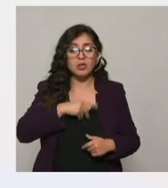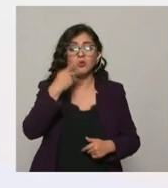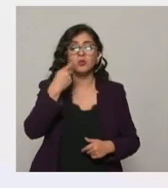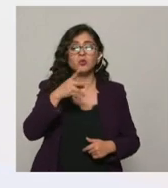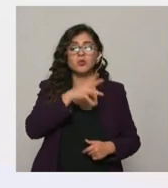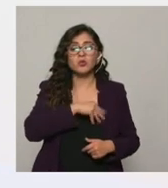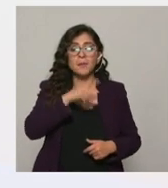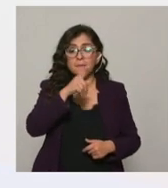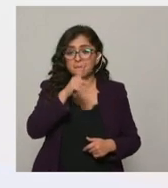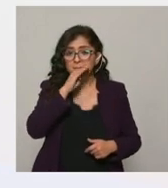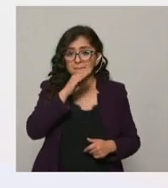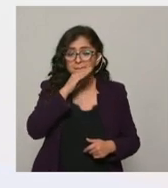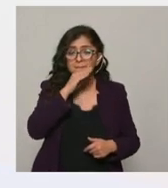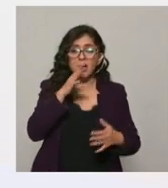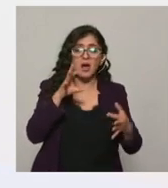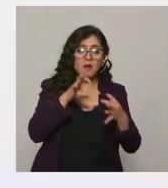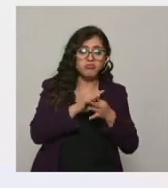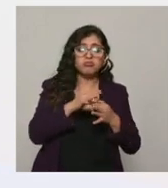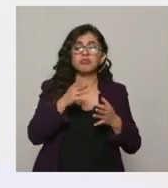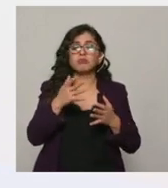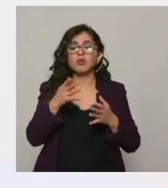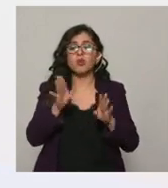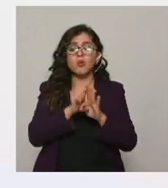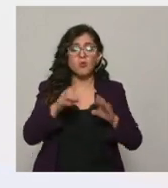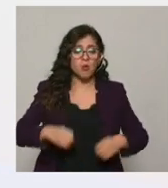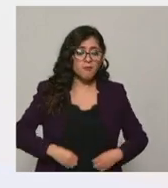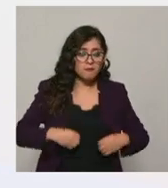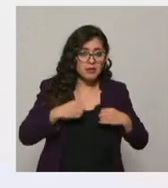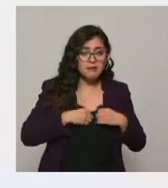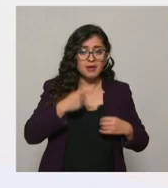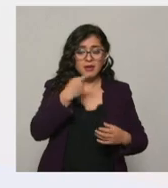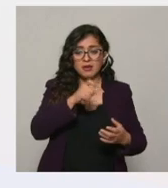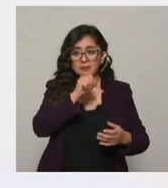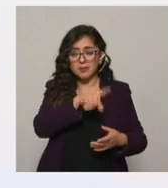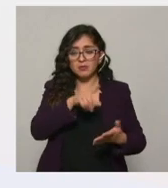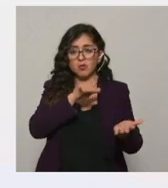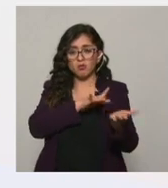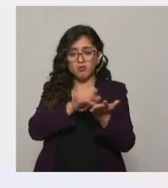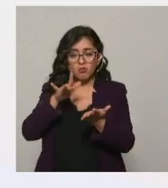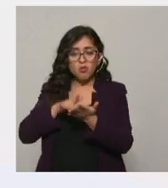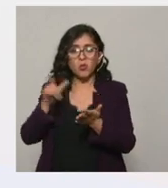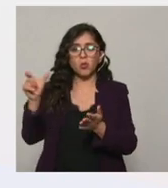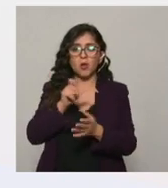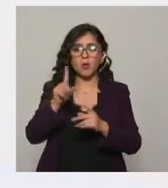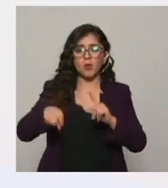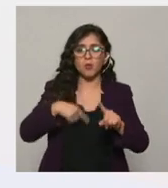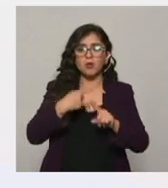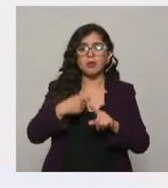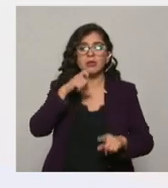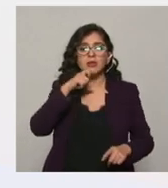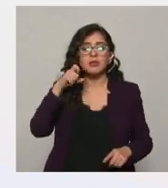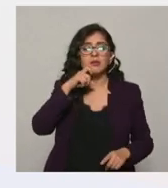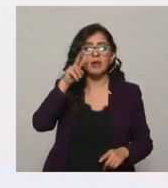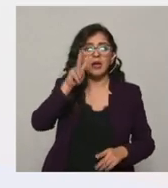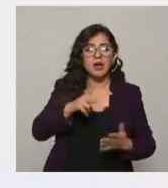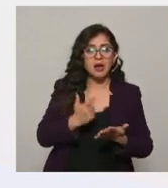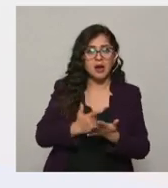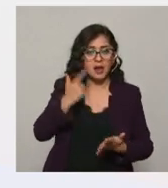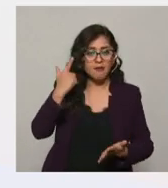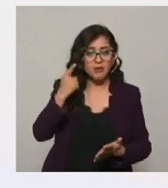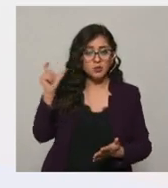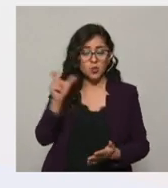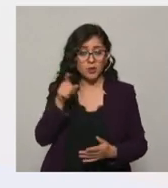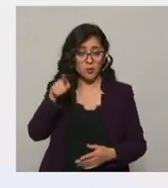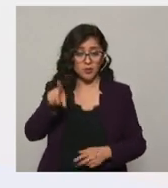sobrevivientes y a todas aquellas que han sido víctimas de violaciones graves, ¿no? Porque son las que se enfrentan a